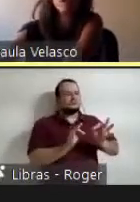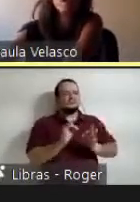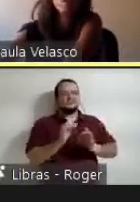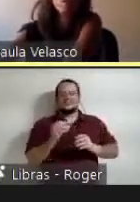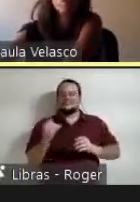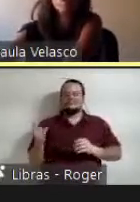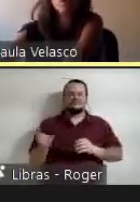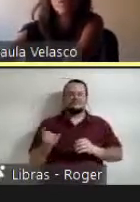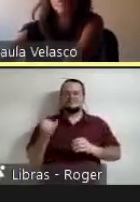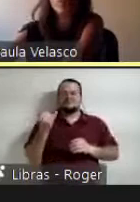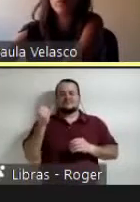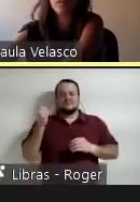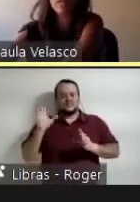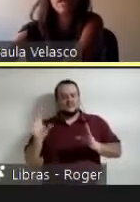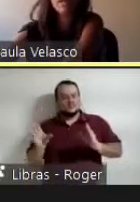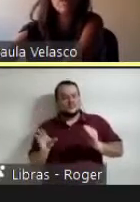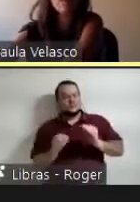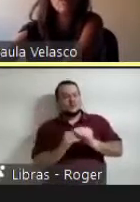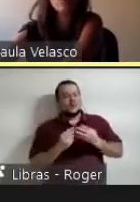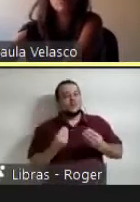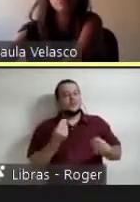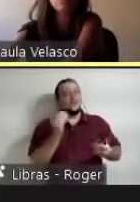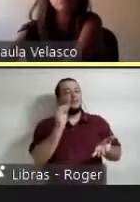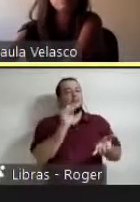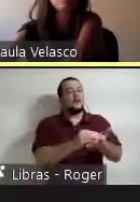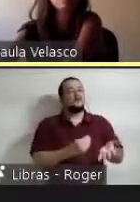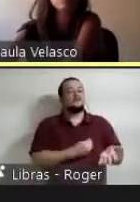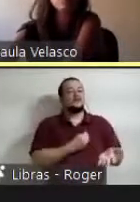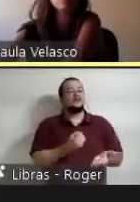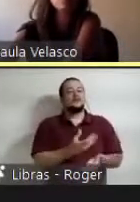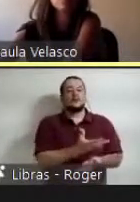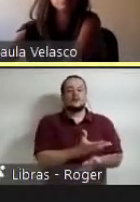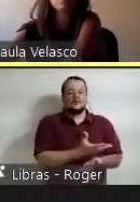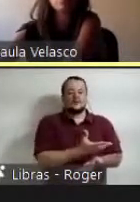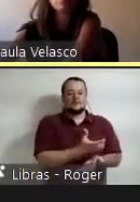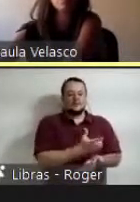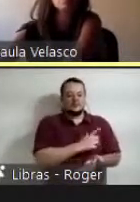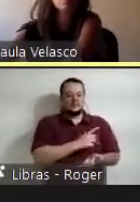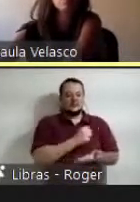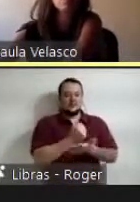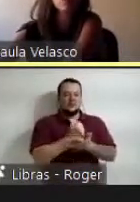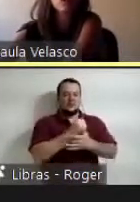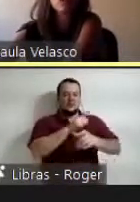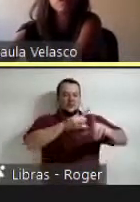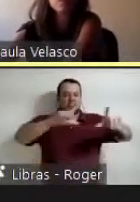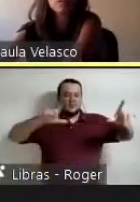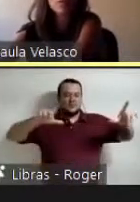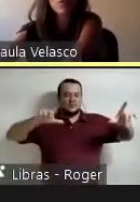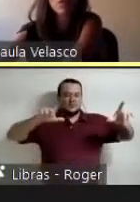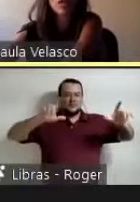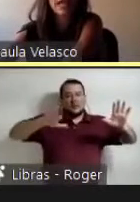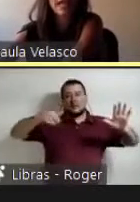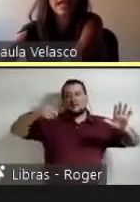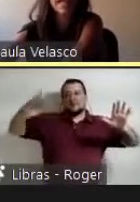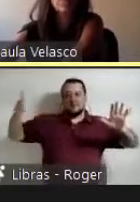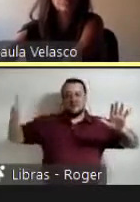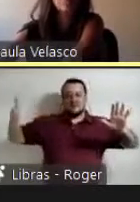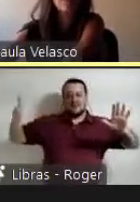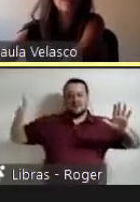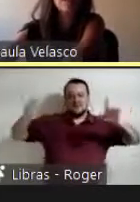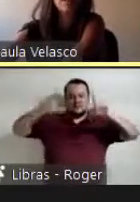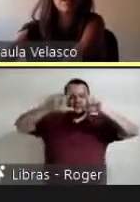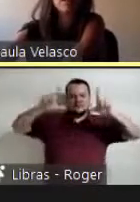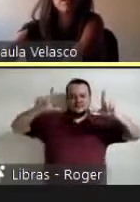ruina los muros de mampostería quedaron expuestos como un escenario detrás de la fachada exterior mientras que dos escaleras